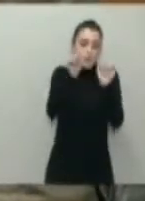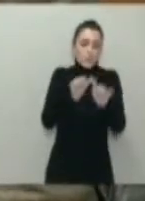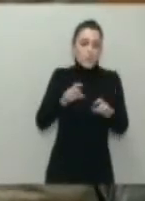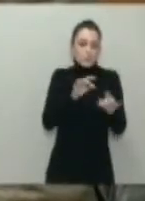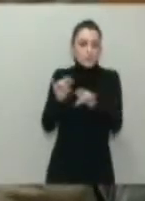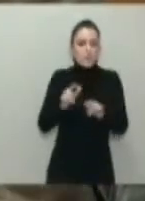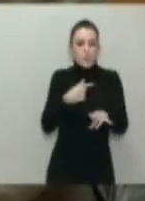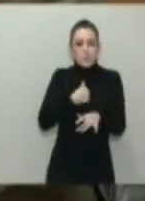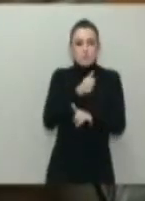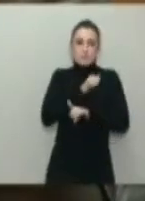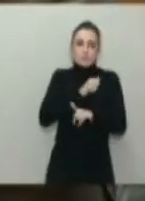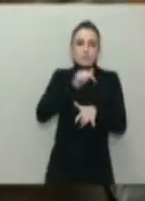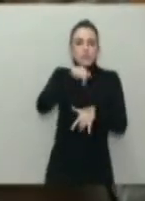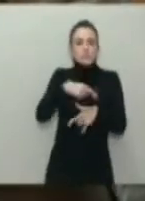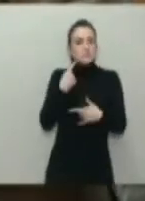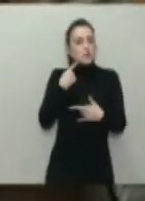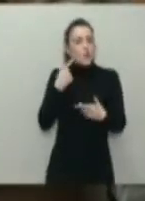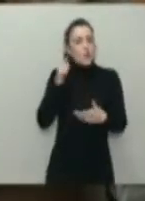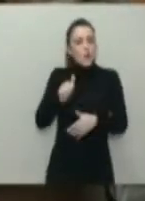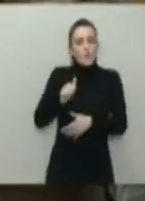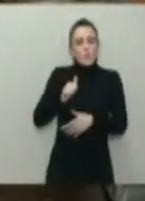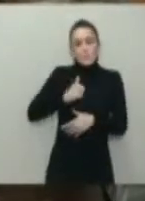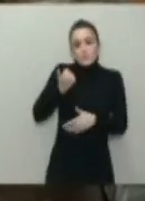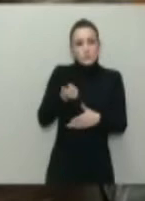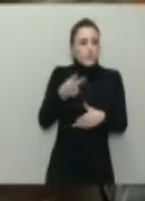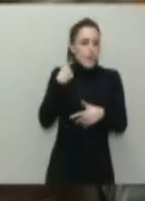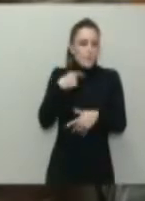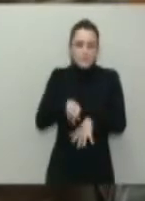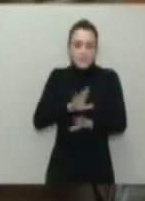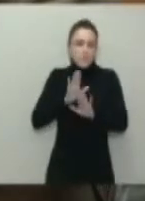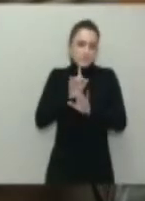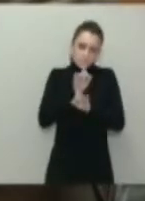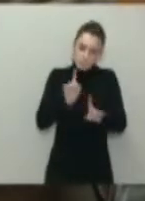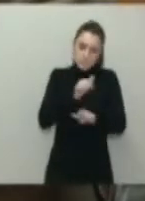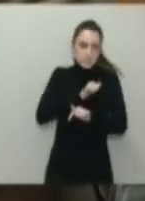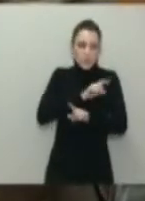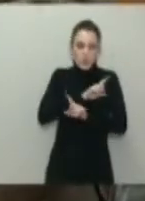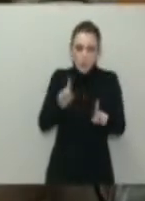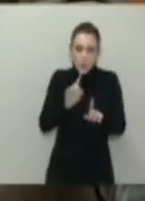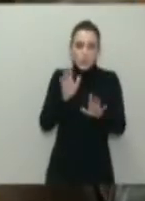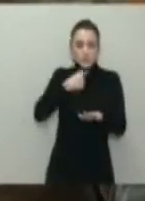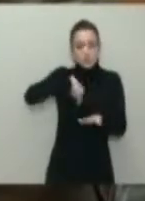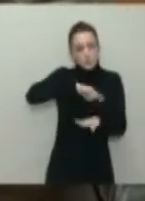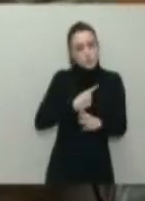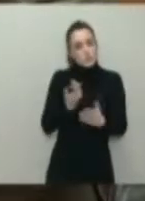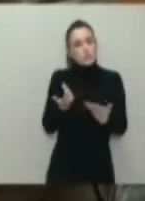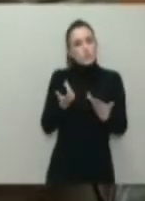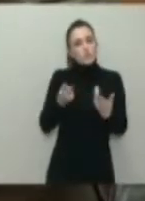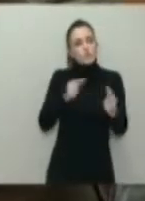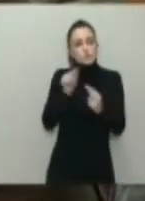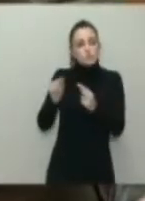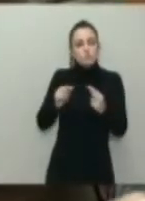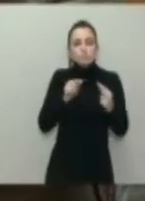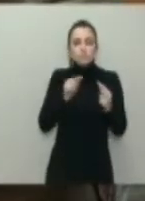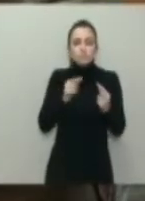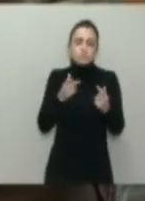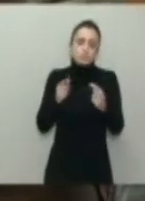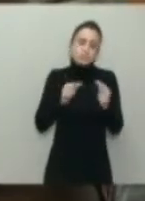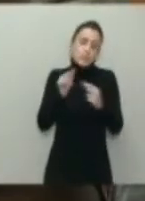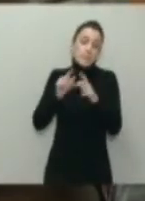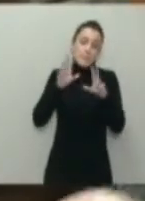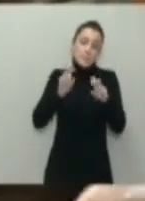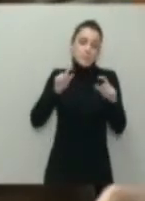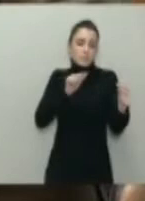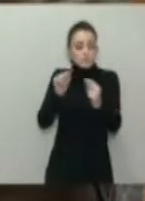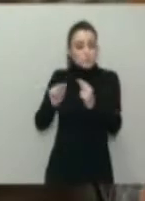perdida y, en todo caso, nosotros estableceremos ya nuestra posición más concreta en el marco de esa discusión multilateral entre partidos. Espero que esa discusión,